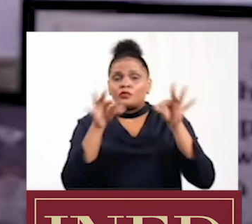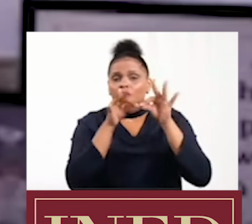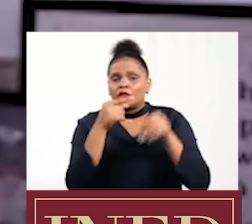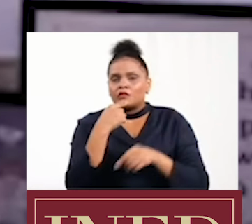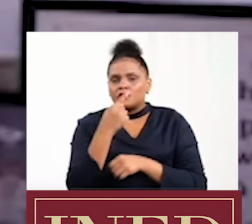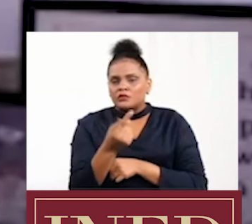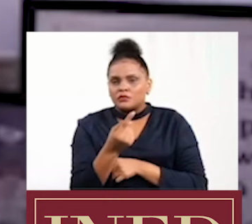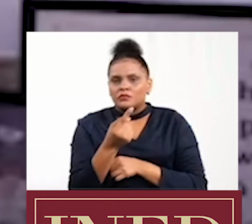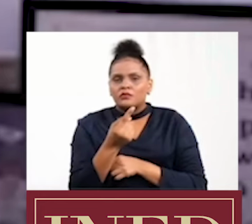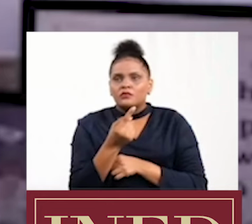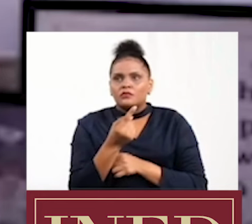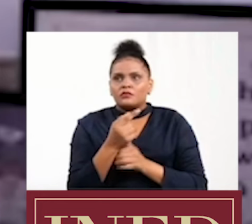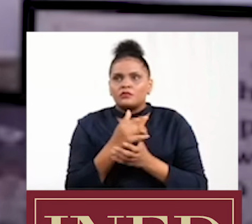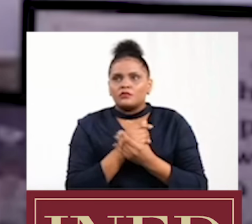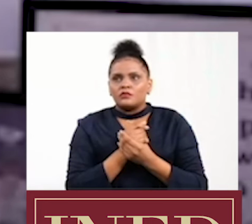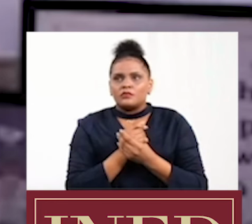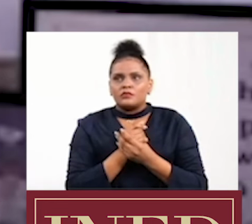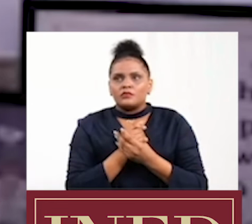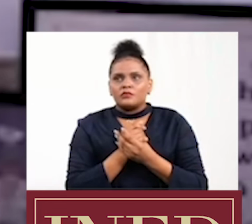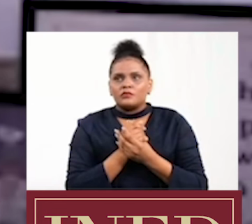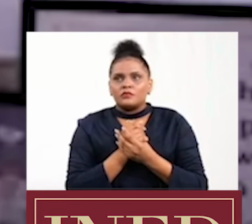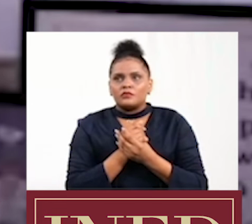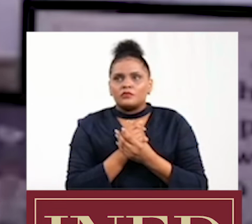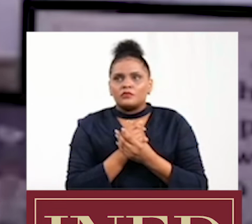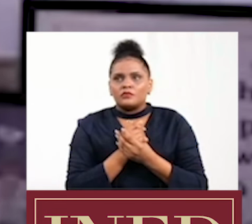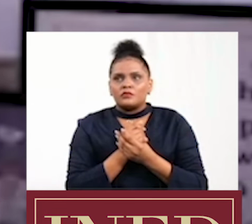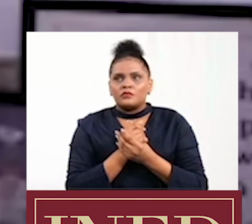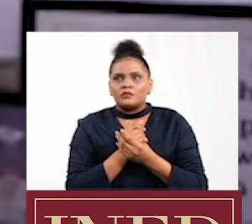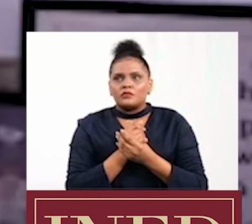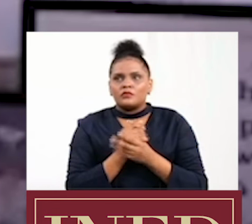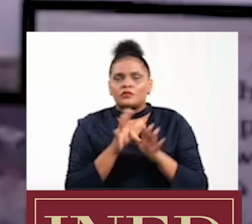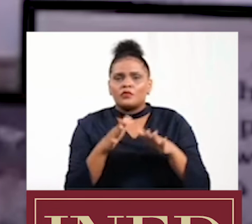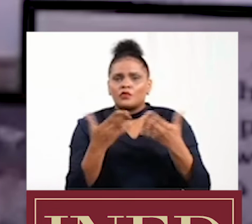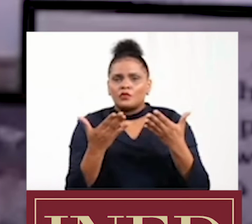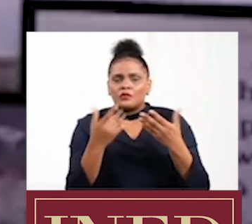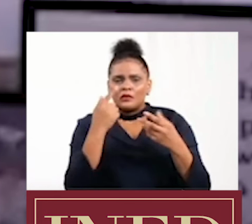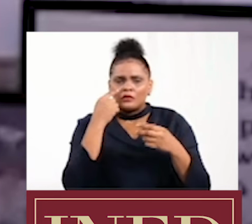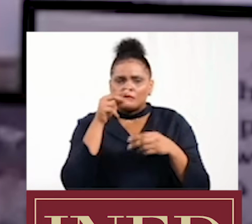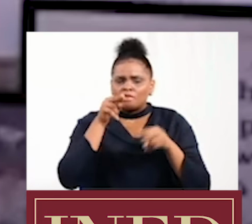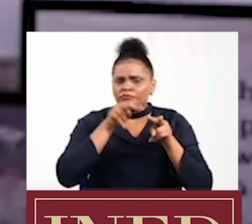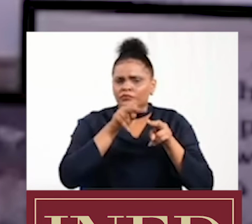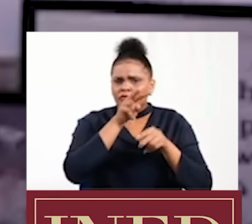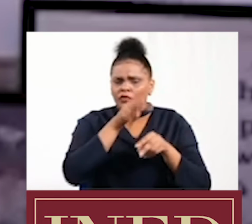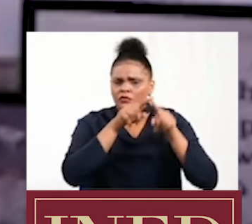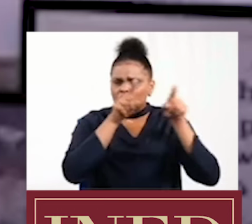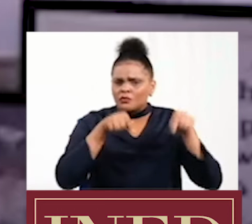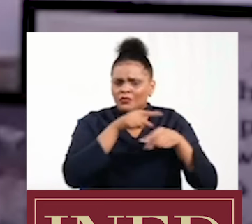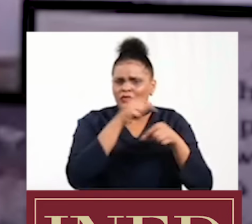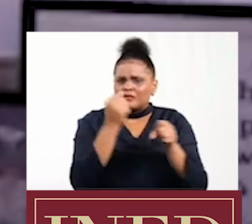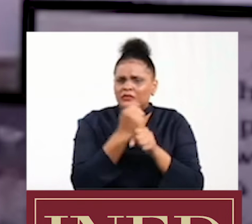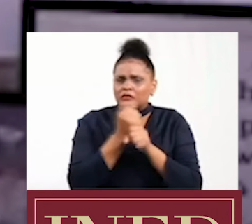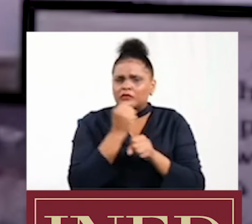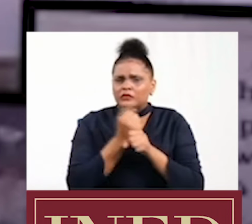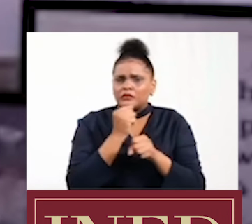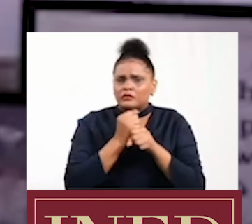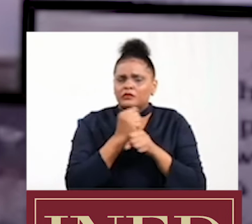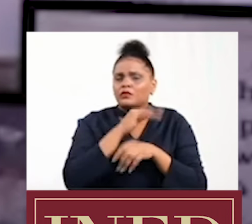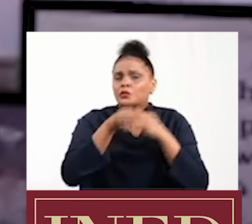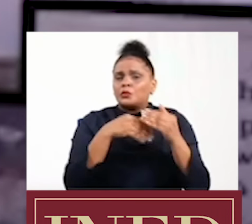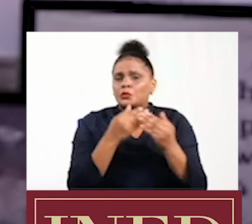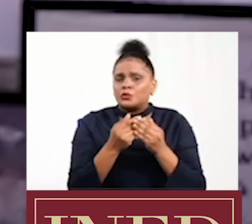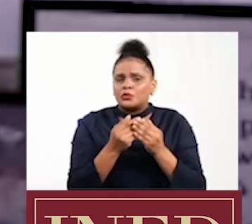poner el ejemplo de chile donde la evidencia el diagnóstico fue trabajado no fue publicado